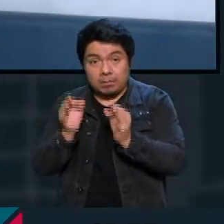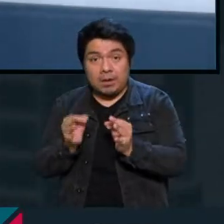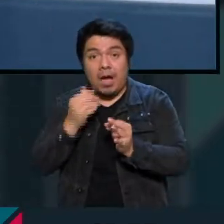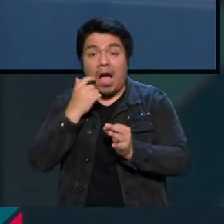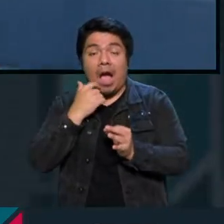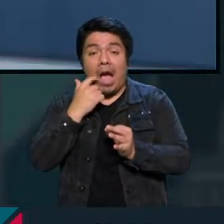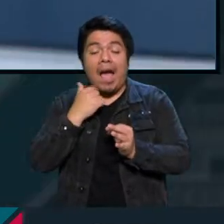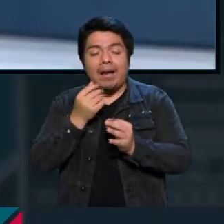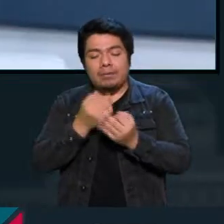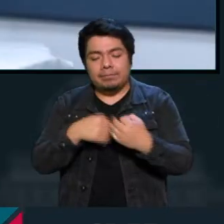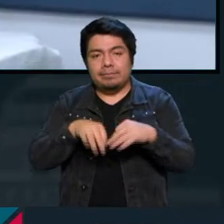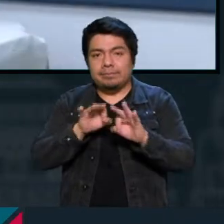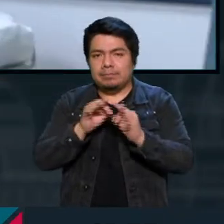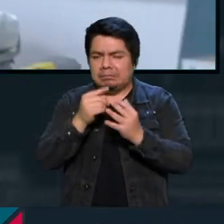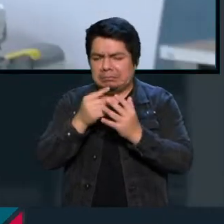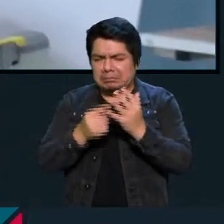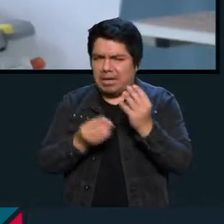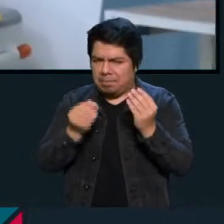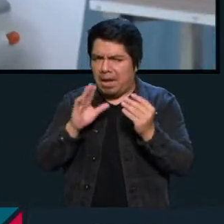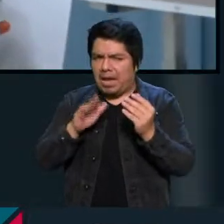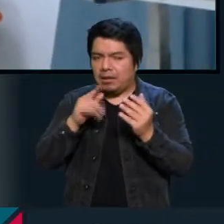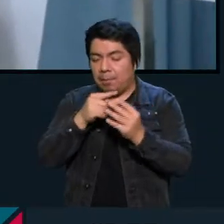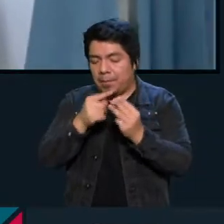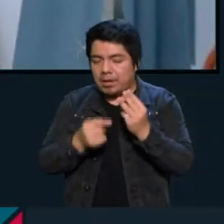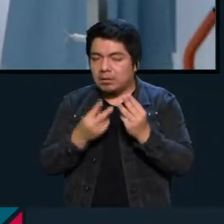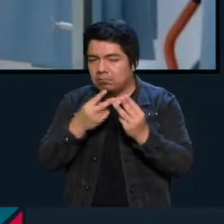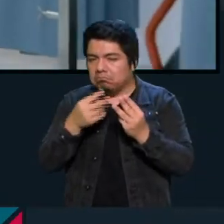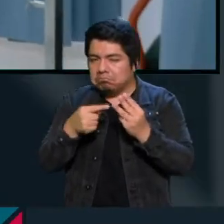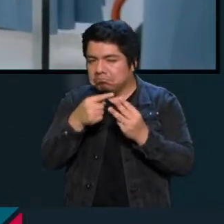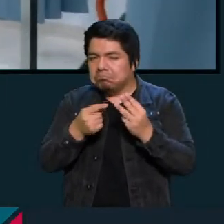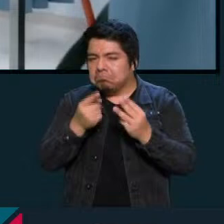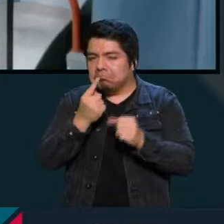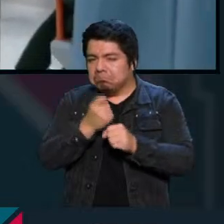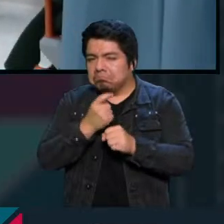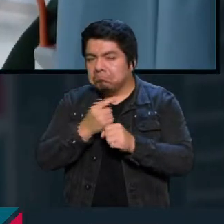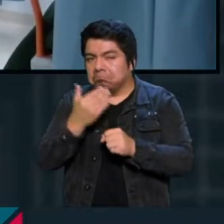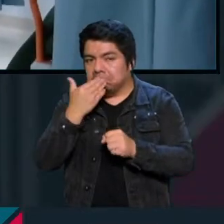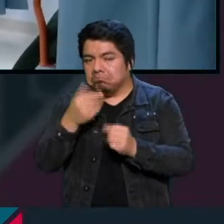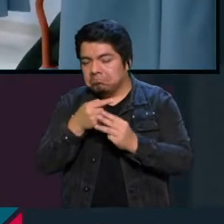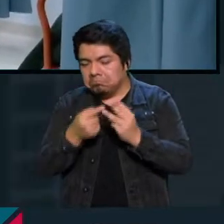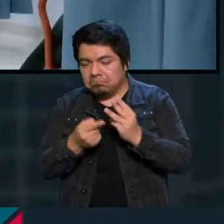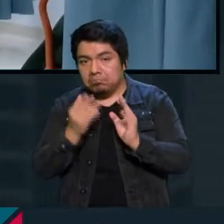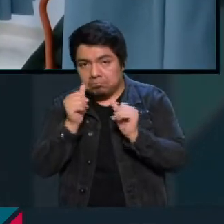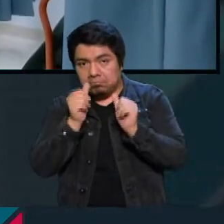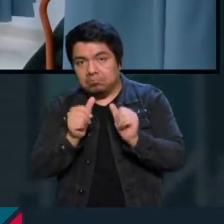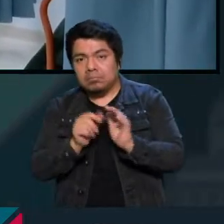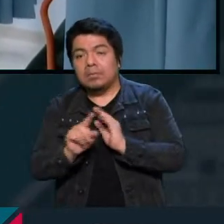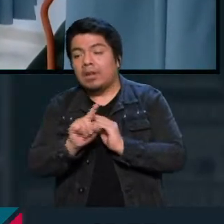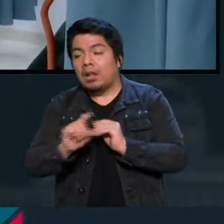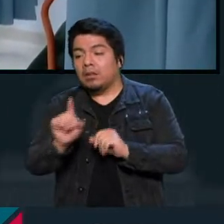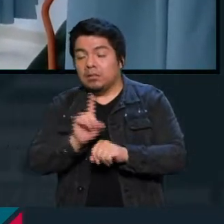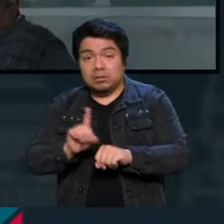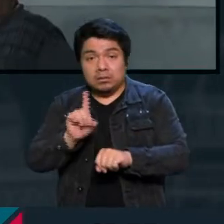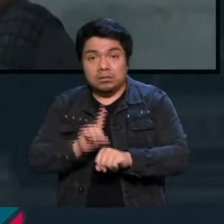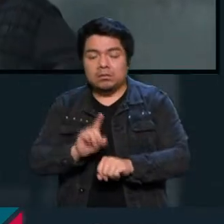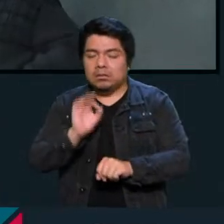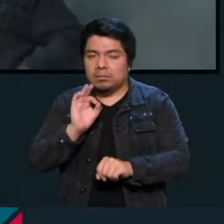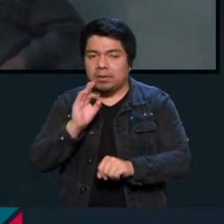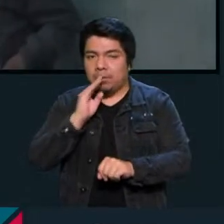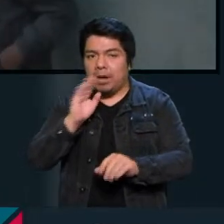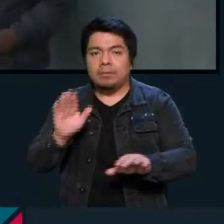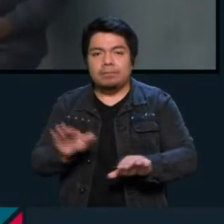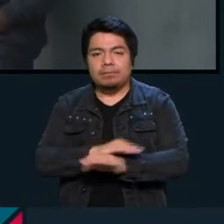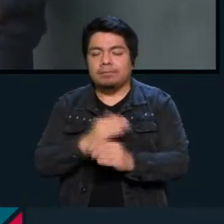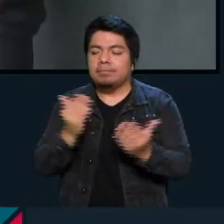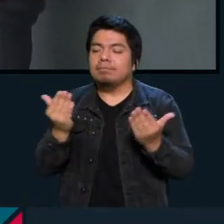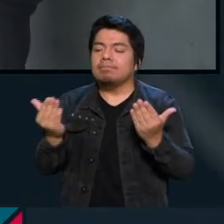tres prioridades y hay muchas más, por supuesto, pero yo creo que si sacamos estas primeras tres prioridades en los 100 primeros días, se va a ver un cambio muy importante a la